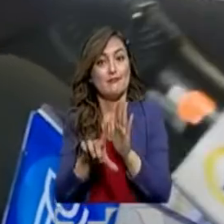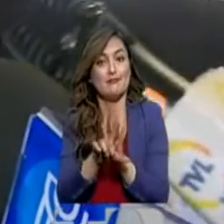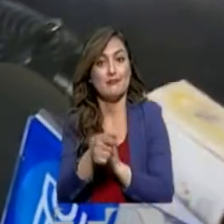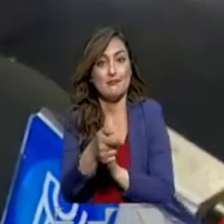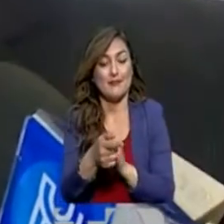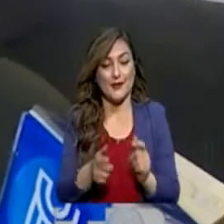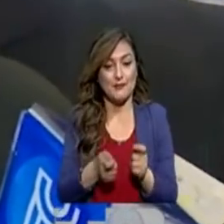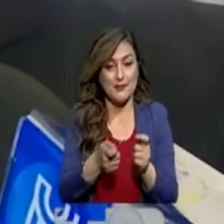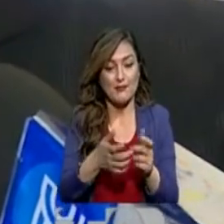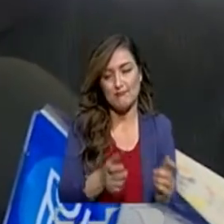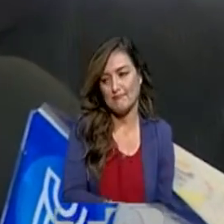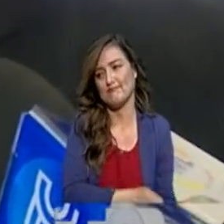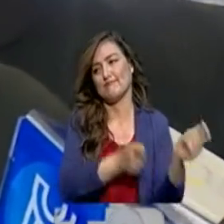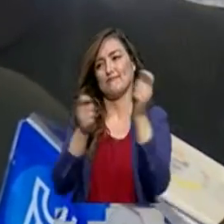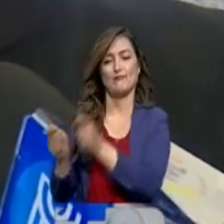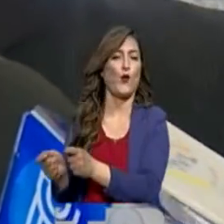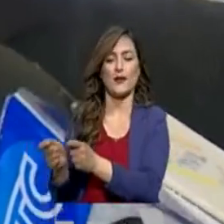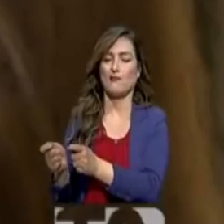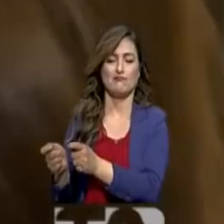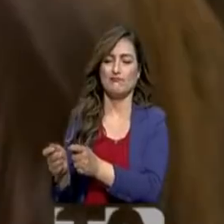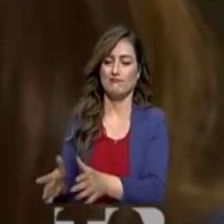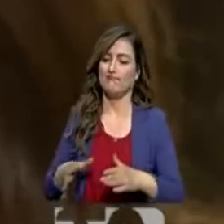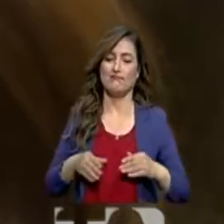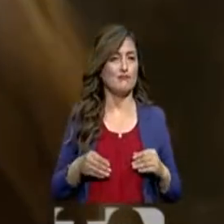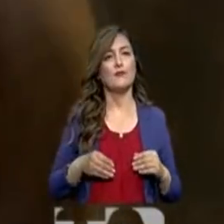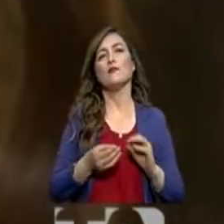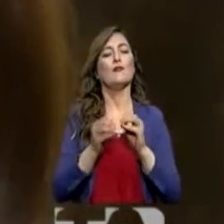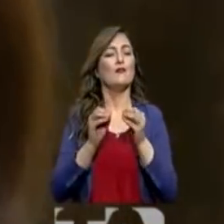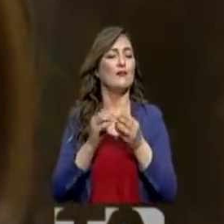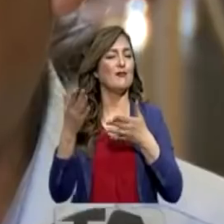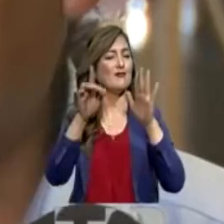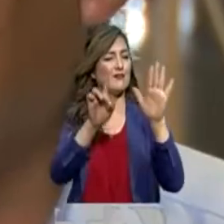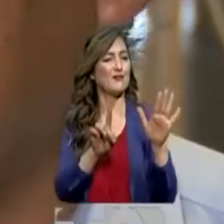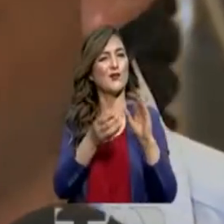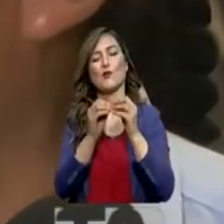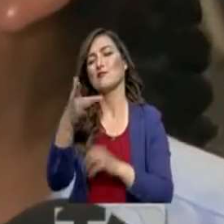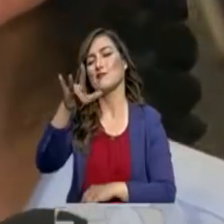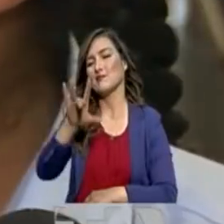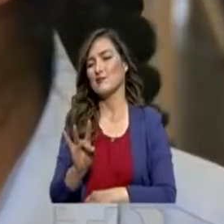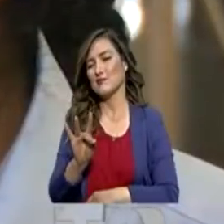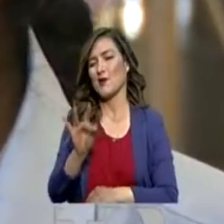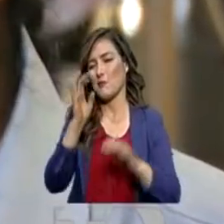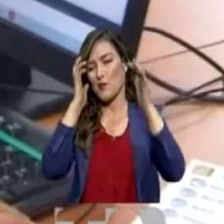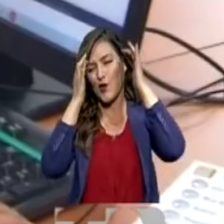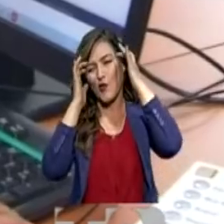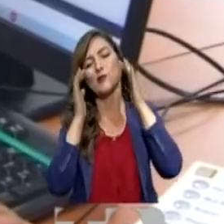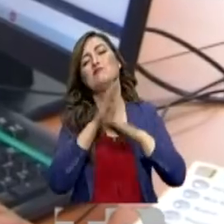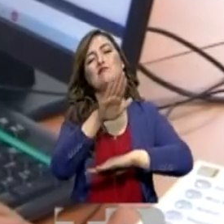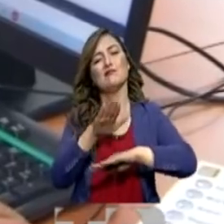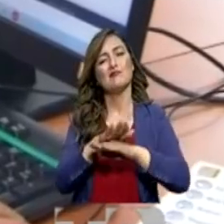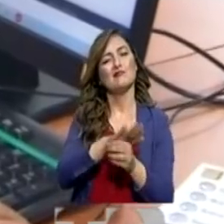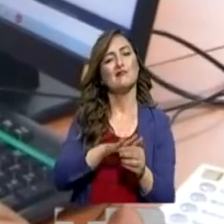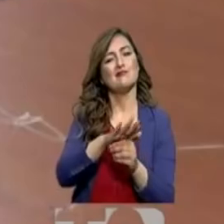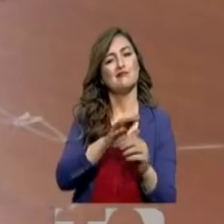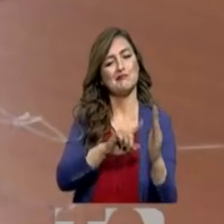ser devuelta, si es que viene, como al menos ayer se anunció. Bancadas como el PSC y Pachakutik tienen ciertas preocupaciones, sobre todo en el